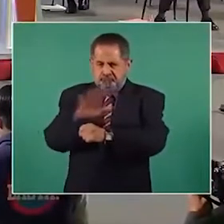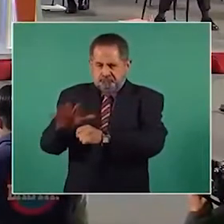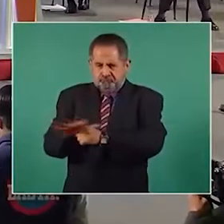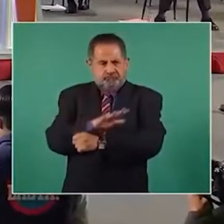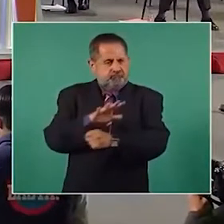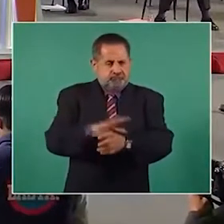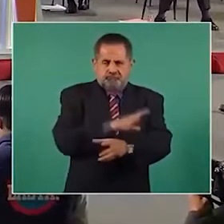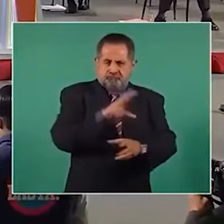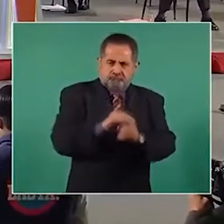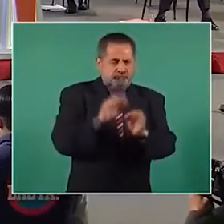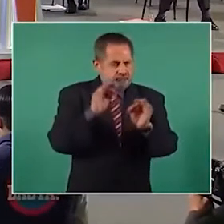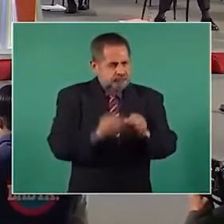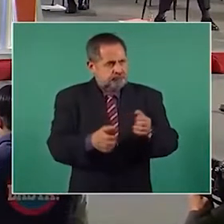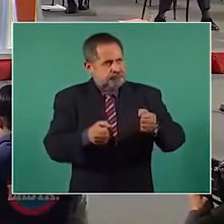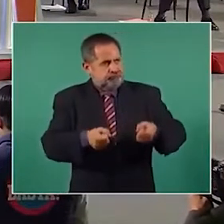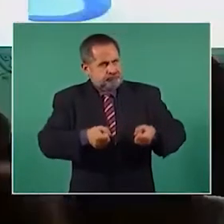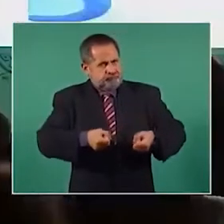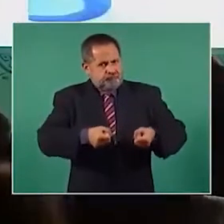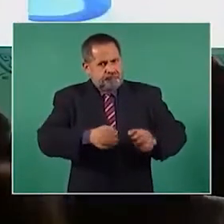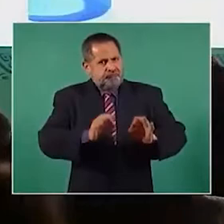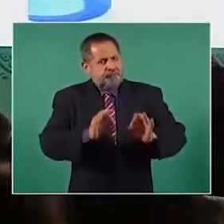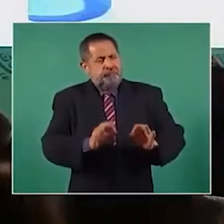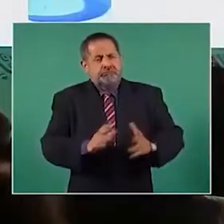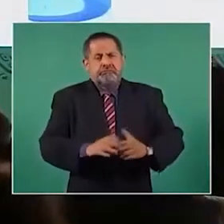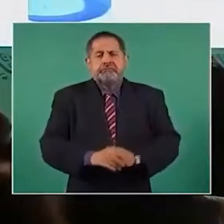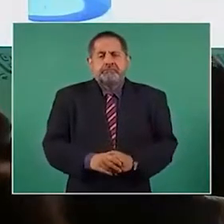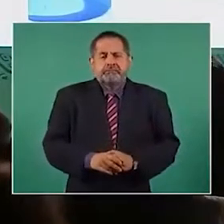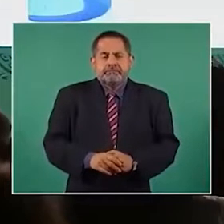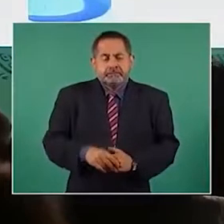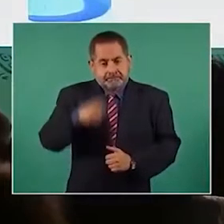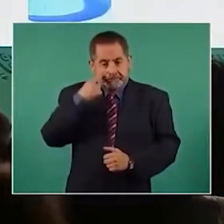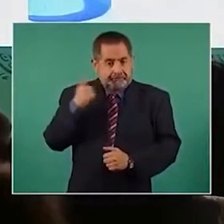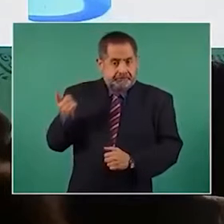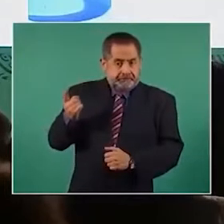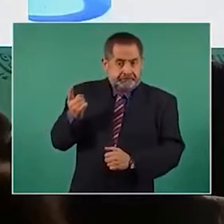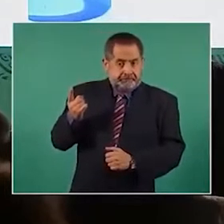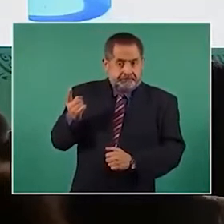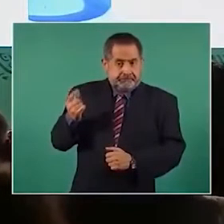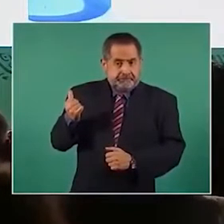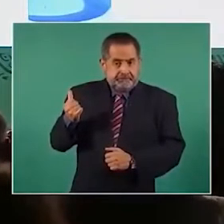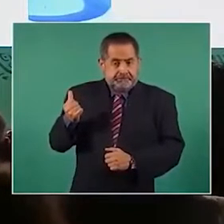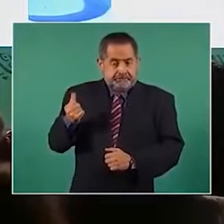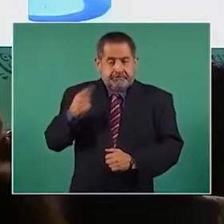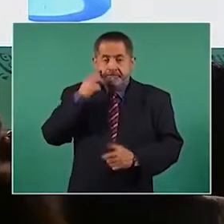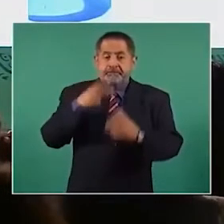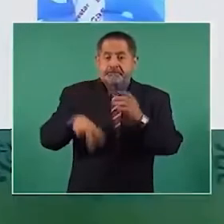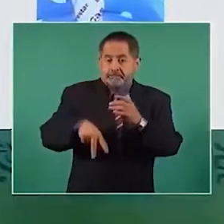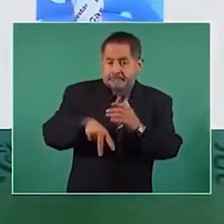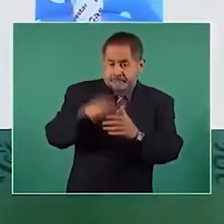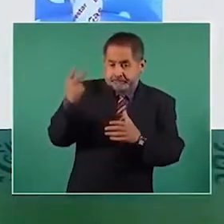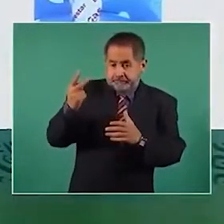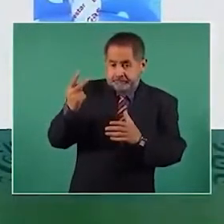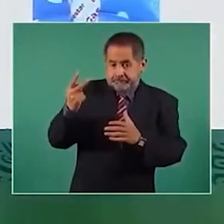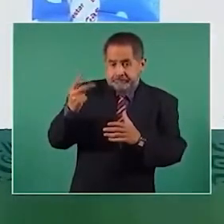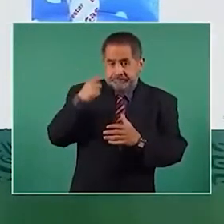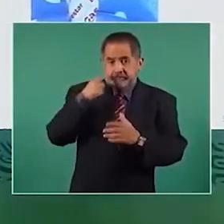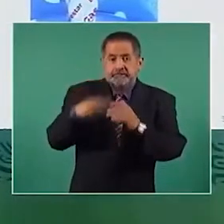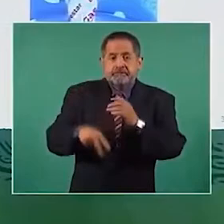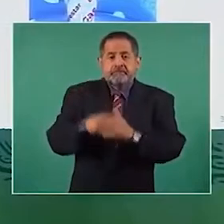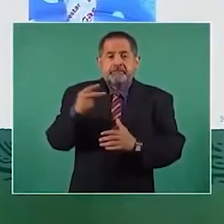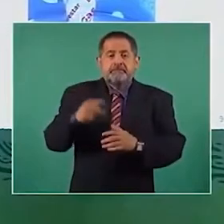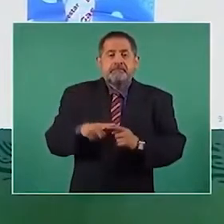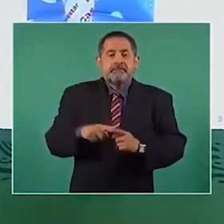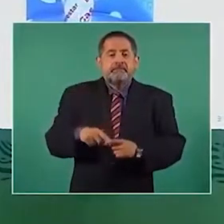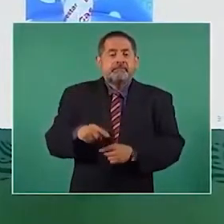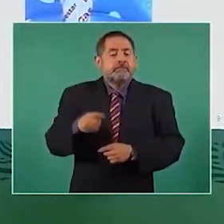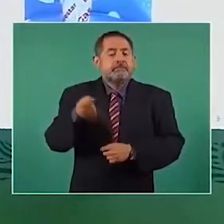40. En esta imagen podemos ver un cilindro vacío con un peso inicial de